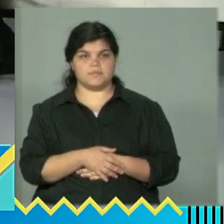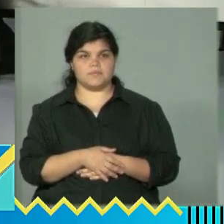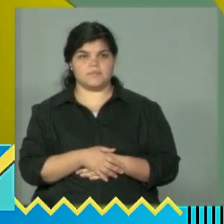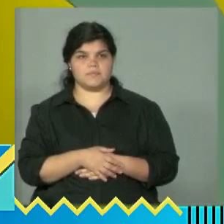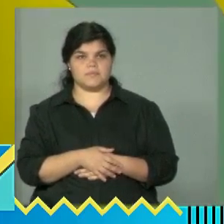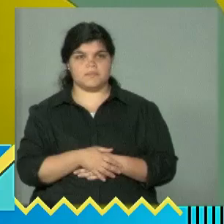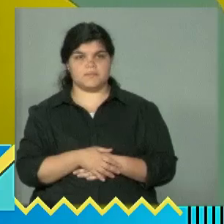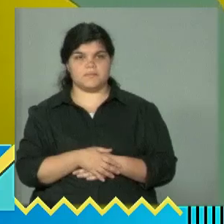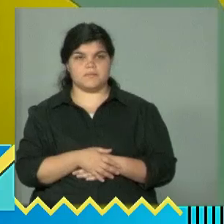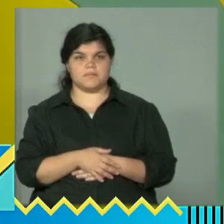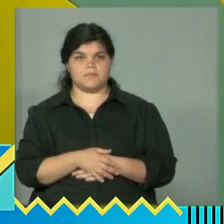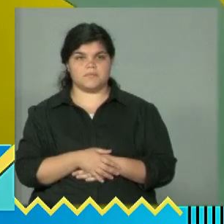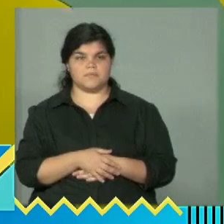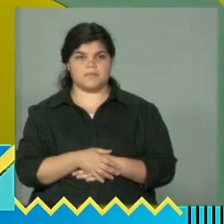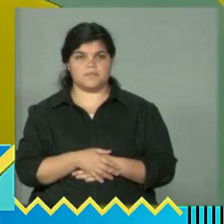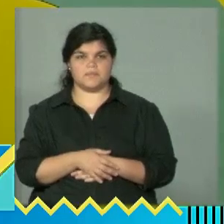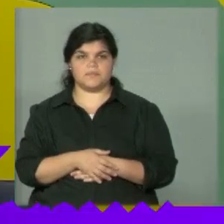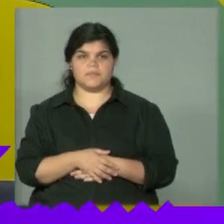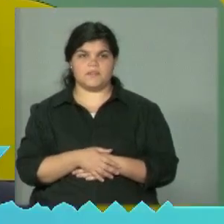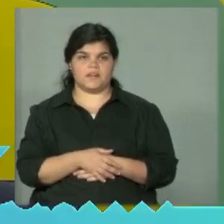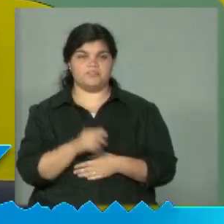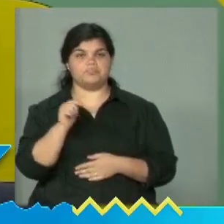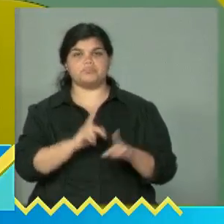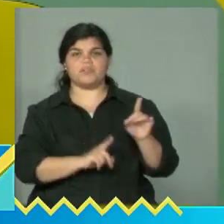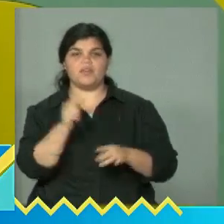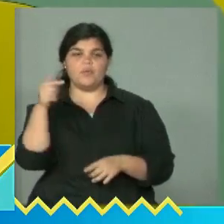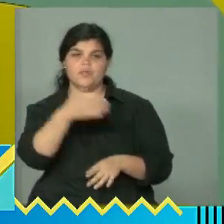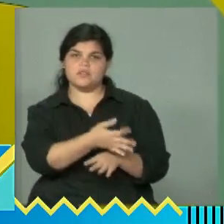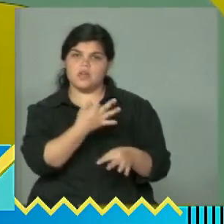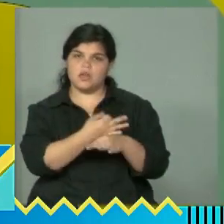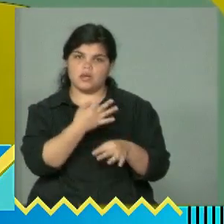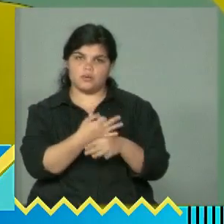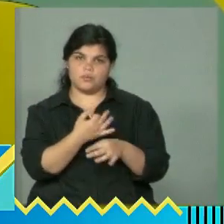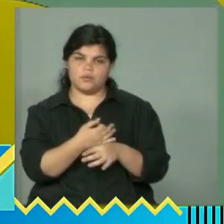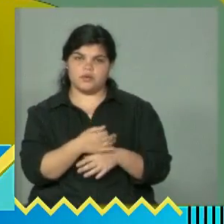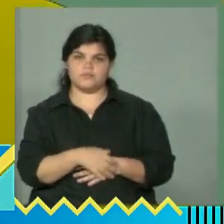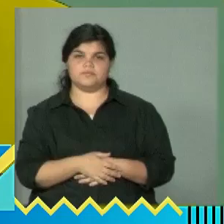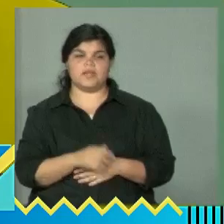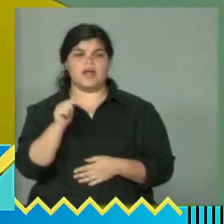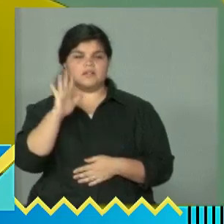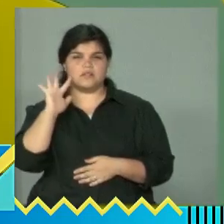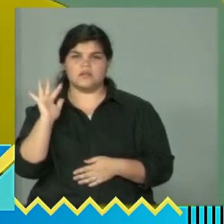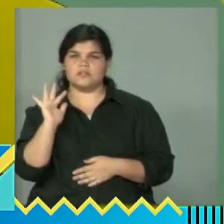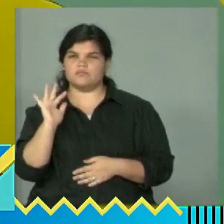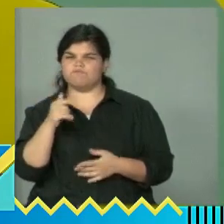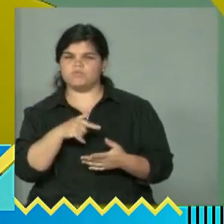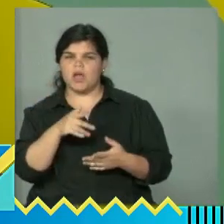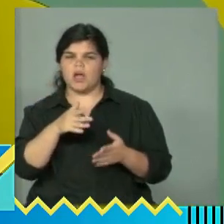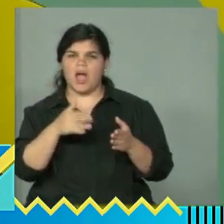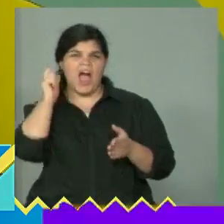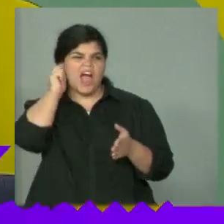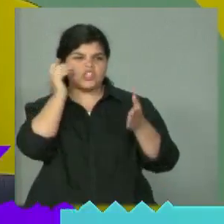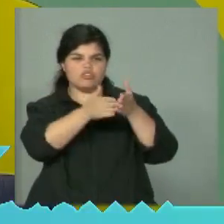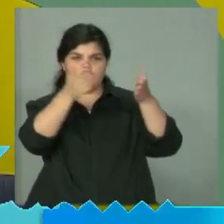ver, por ahí uno ingresa también a la escuela con ciertos prejuicios de que hay una generación niní, que no les